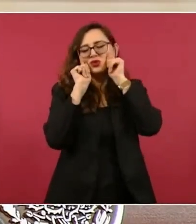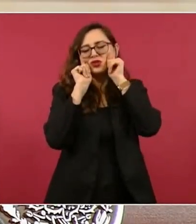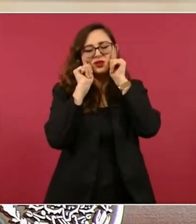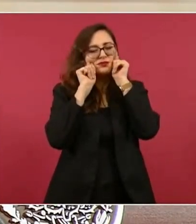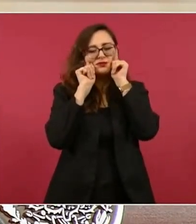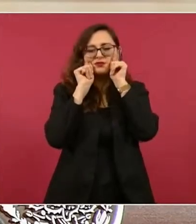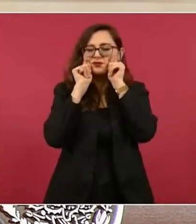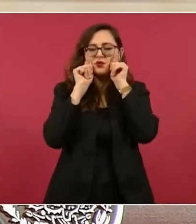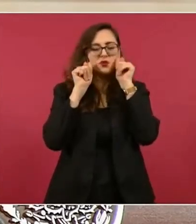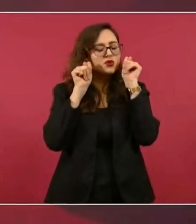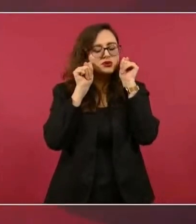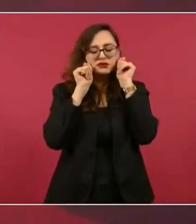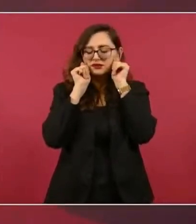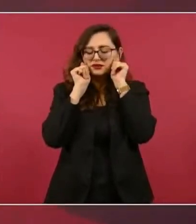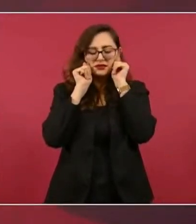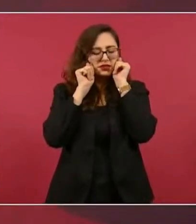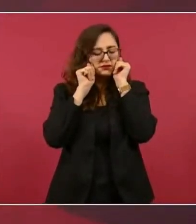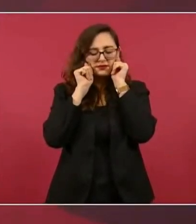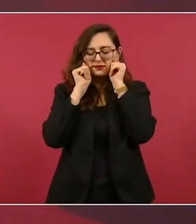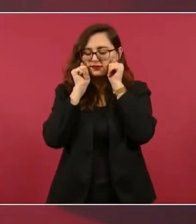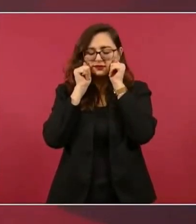No.